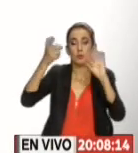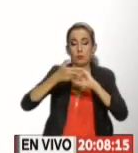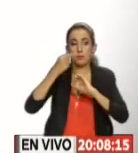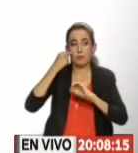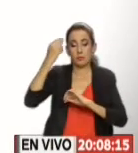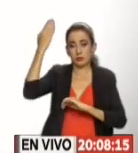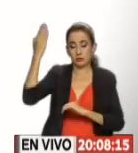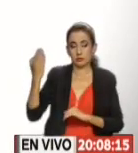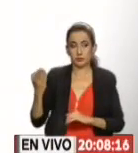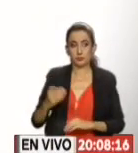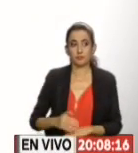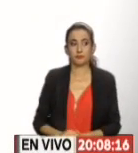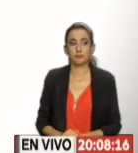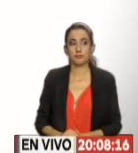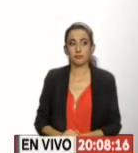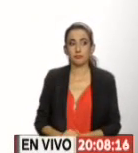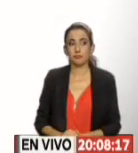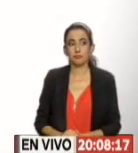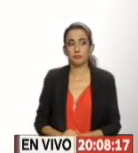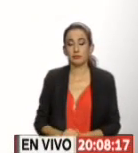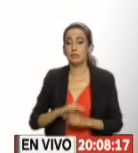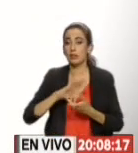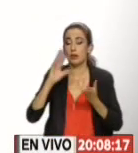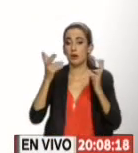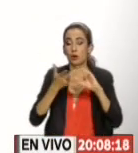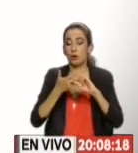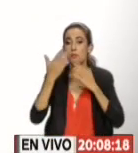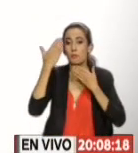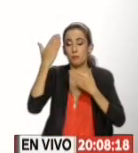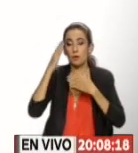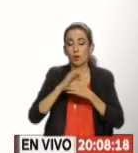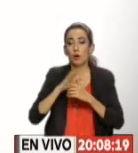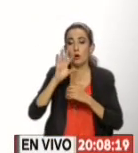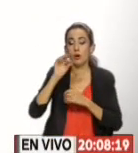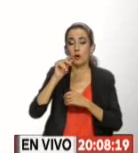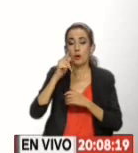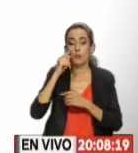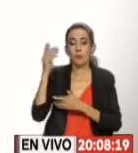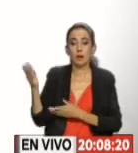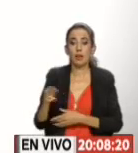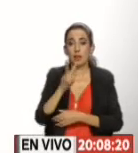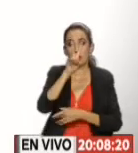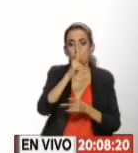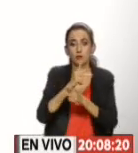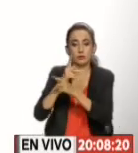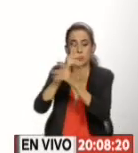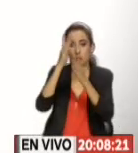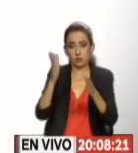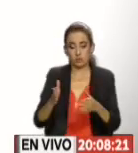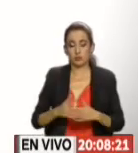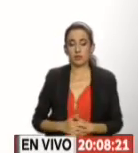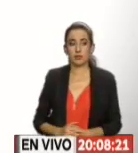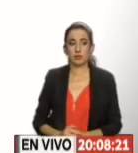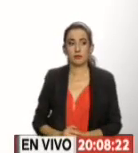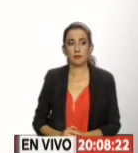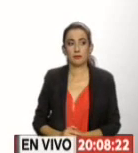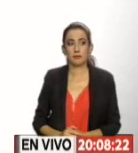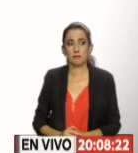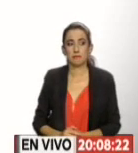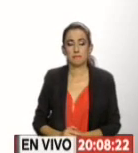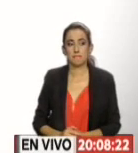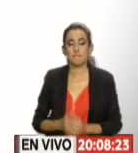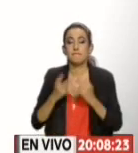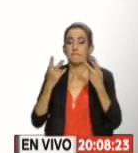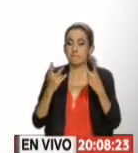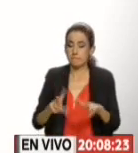Iván Abril y José Fajardo. El movimiento político del alcalde electo Pedro Palacios tendrá 2 concejales, Fabián Ledesma y Pablo Burbano,